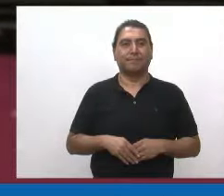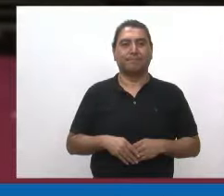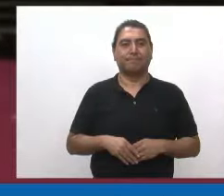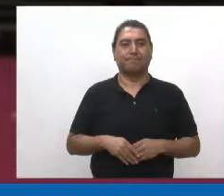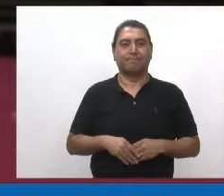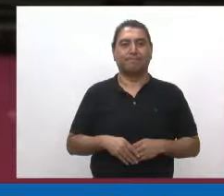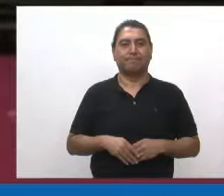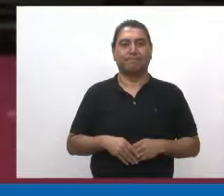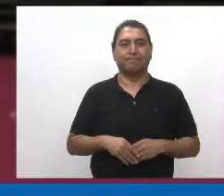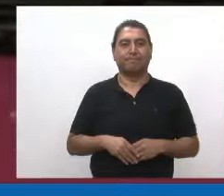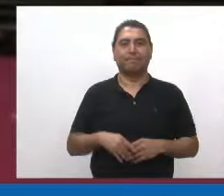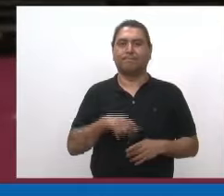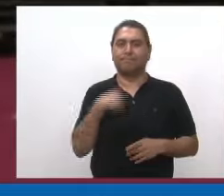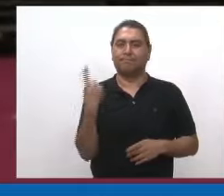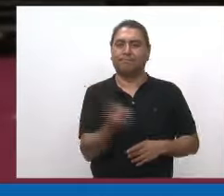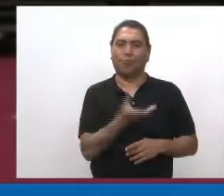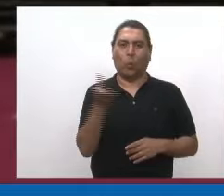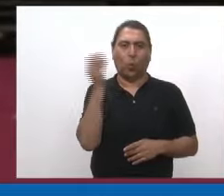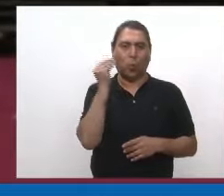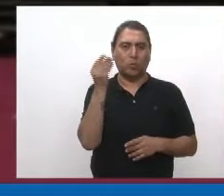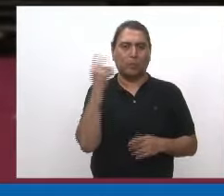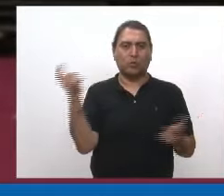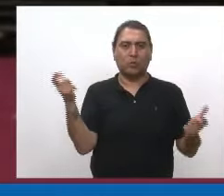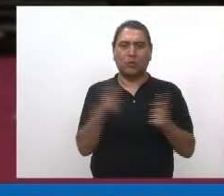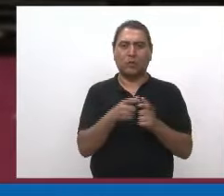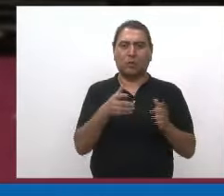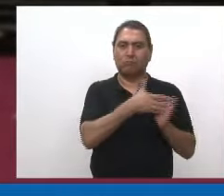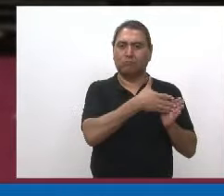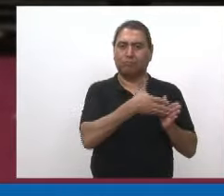Hemos escuchado durante toda la sesión